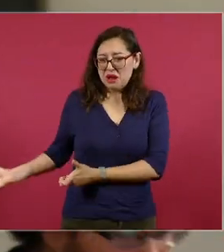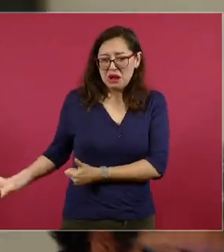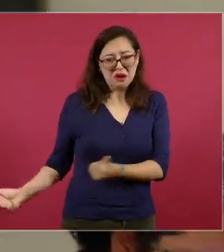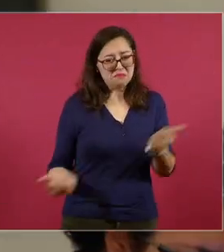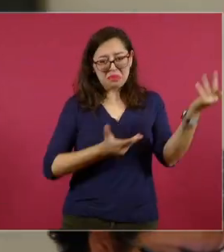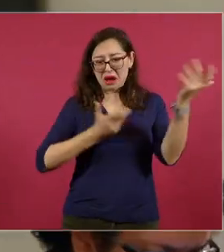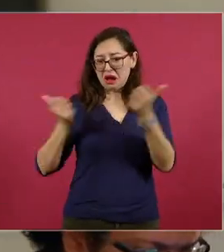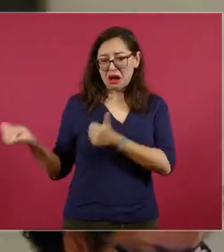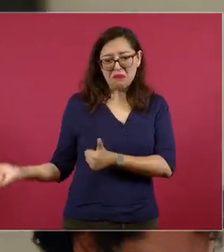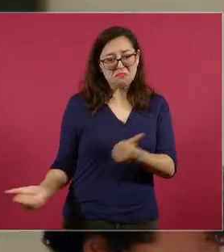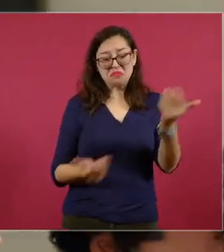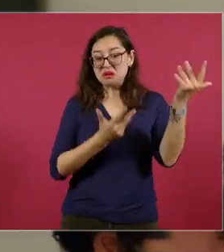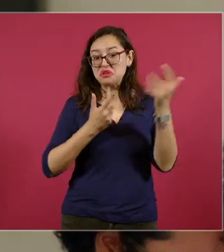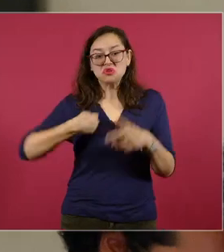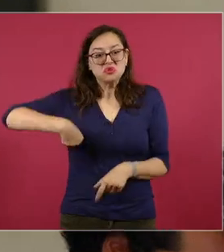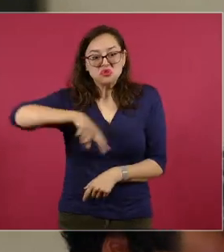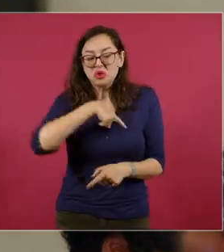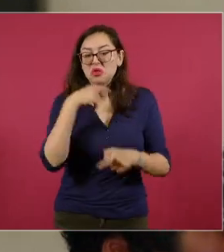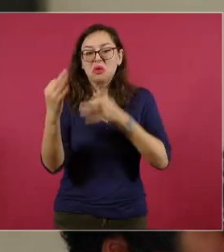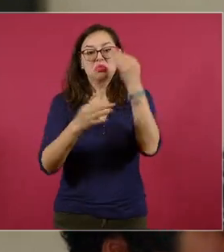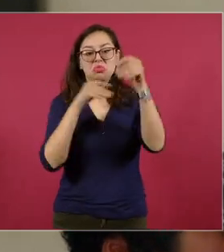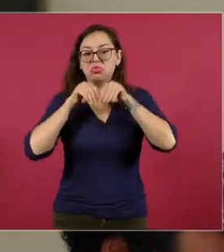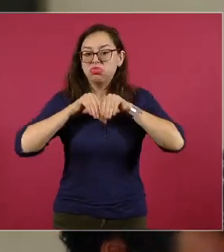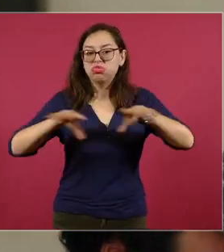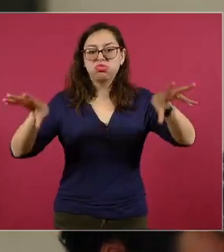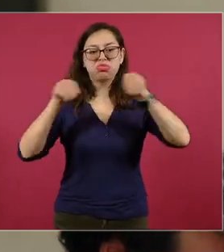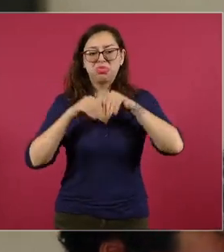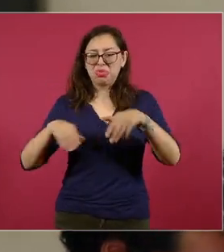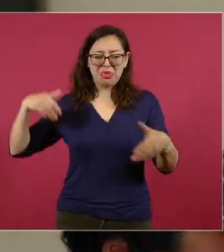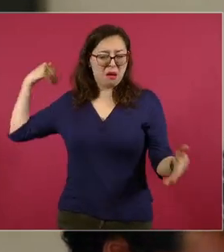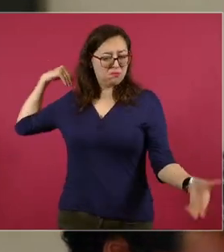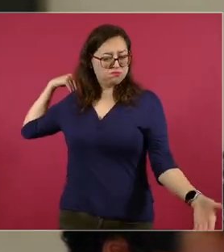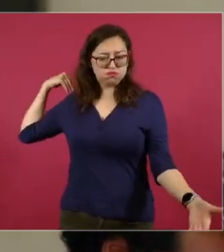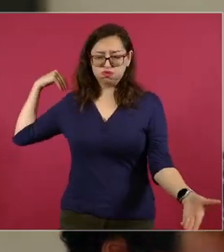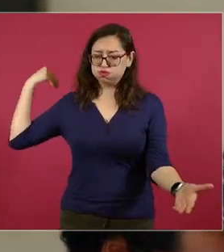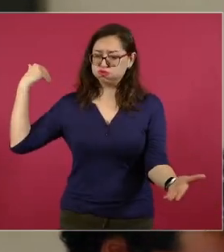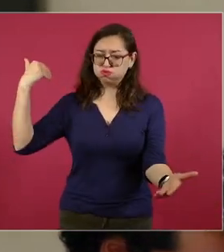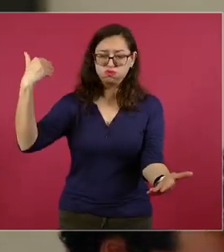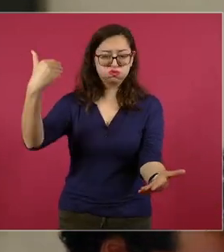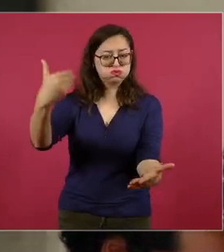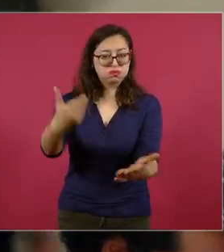estas dinamitas. Pues nunca pasaron décadas y nunca se pudo hacer nada. Hoy